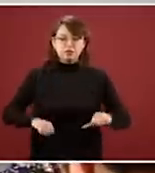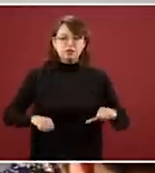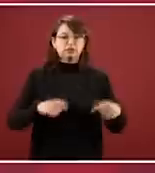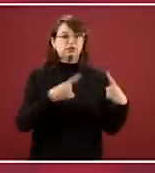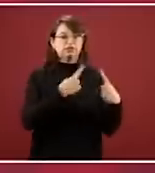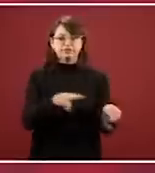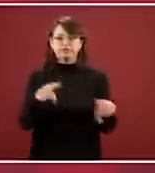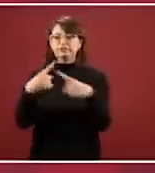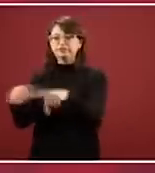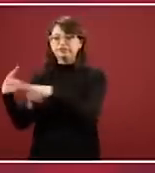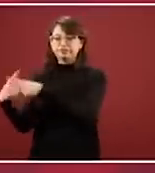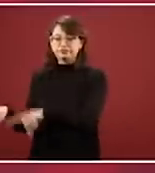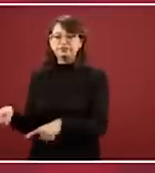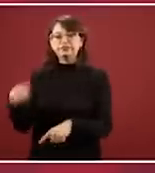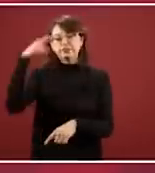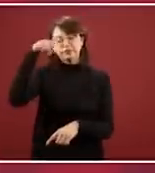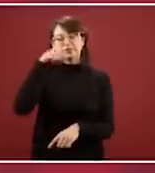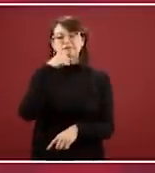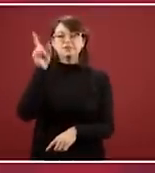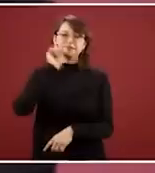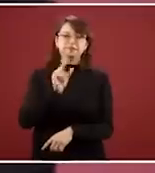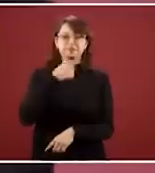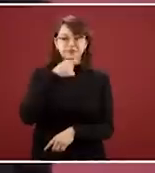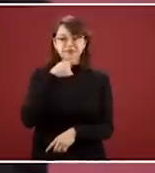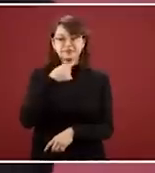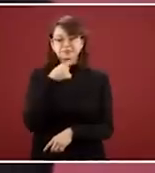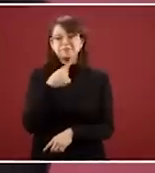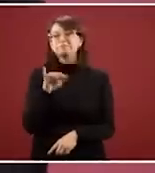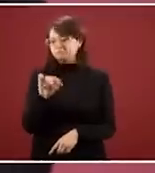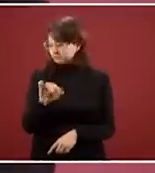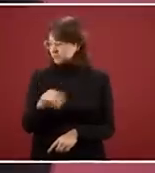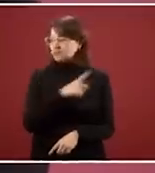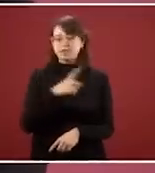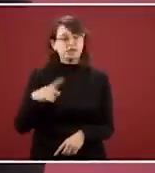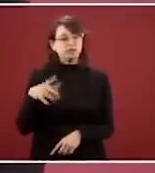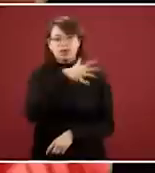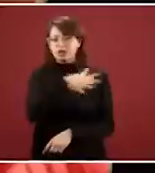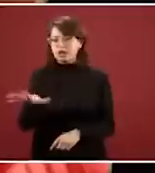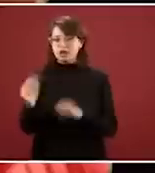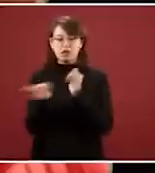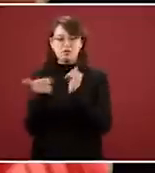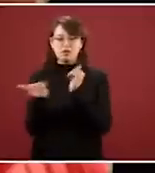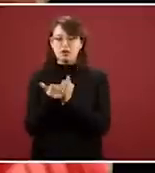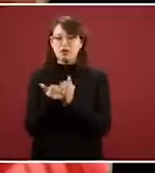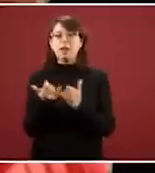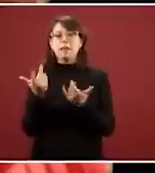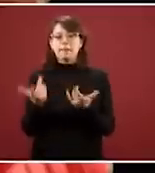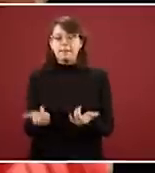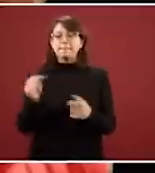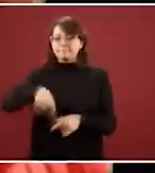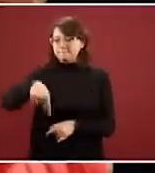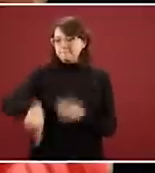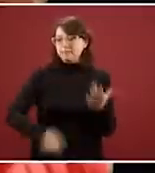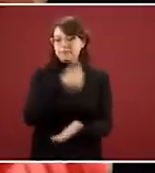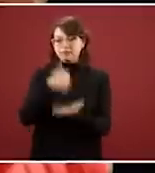para festejar a niñas y niños. Y hay que hacerlo en general, así como se va a hacer aquí, ojalá